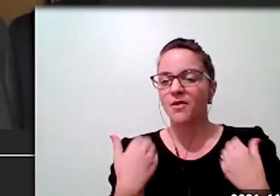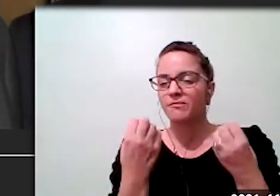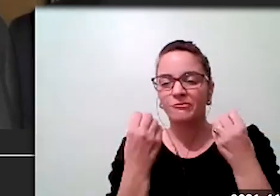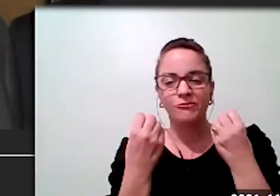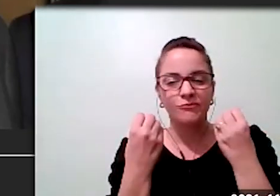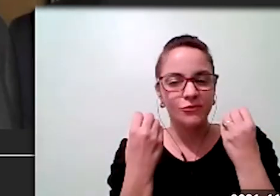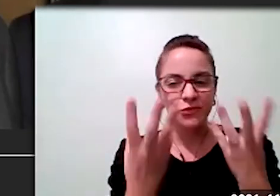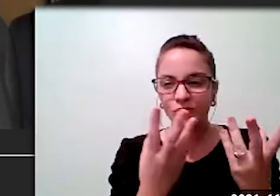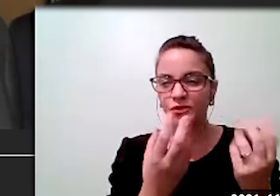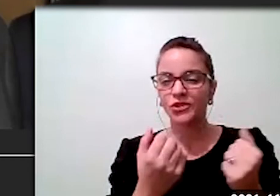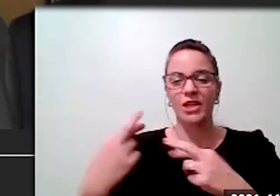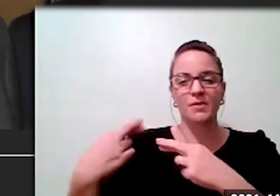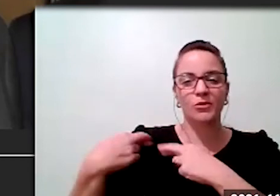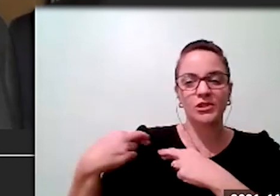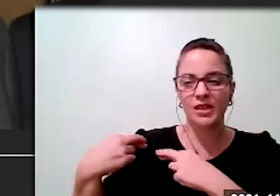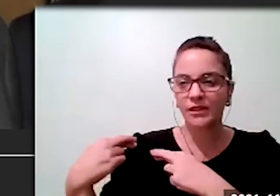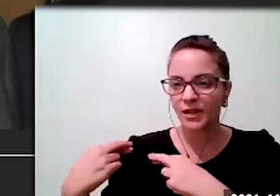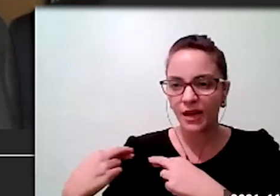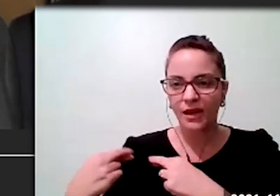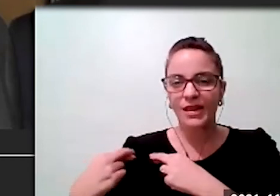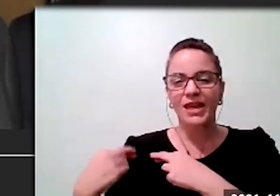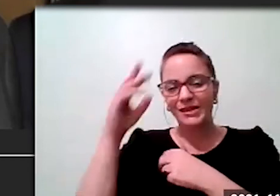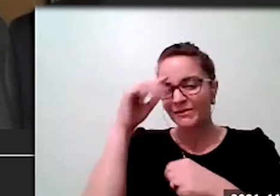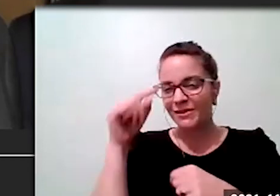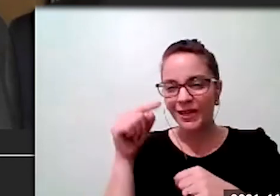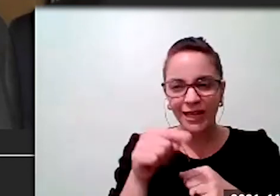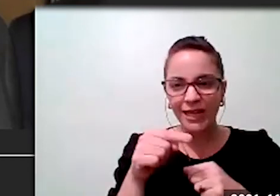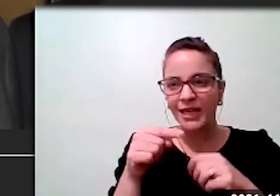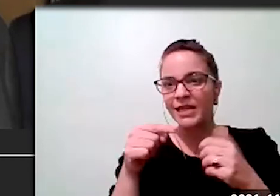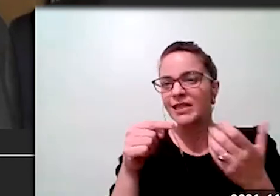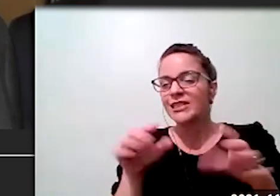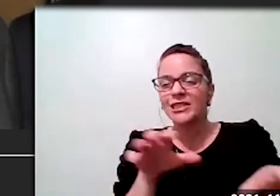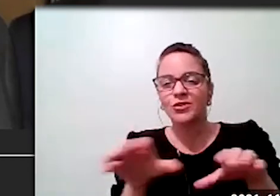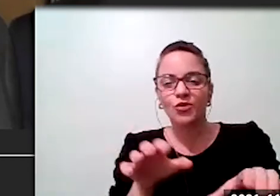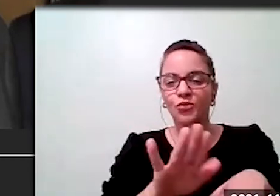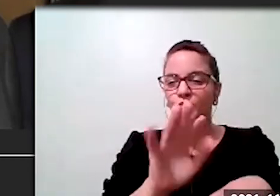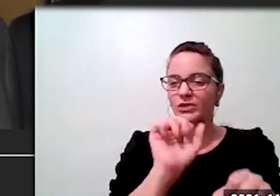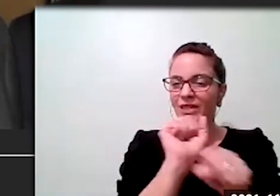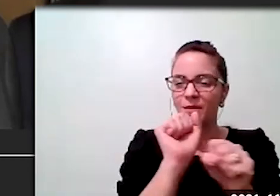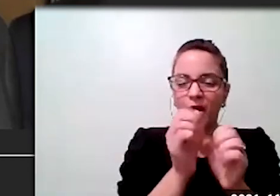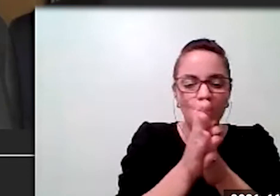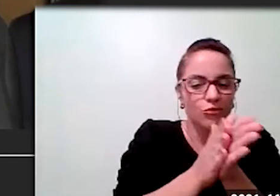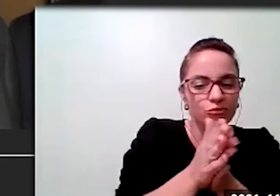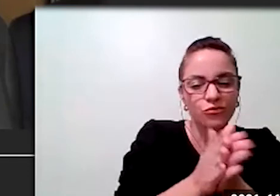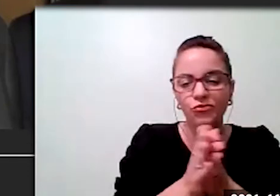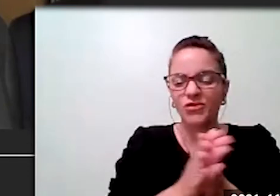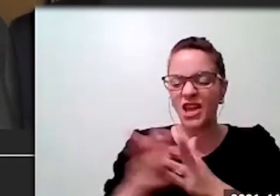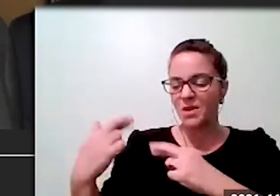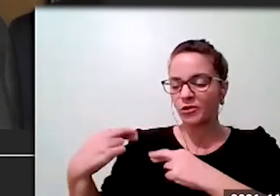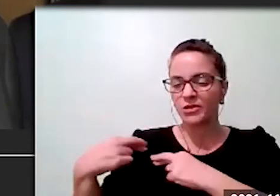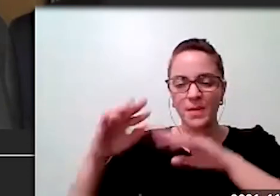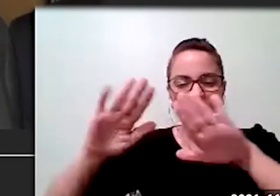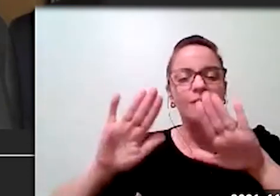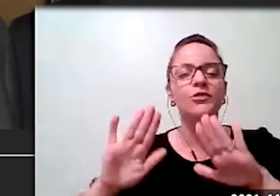ejecutorias, responsabilidades, que ha cumplido con una dedicación, con una responsabilidad